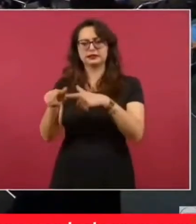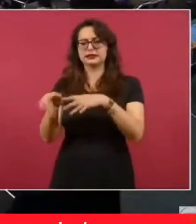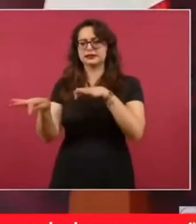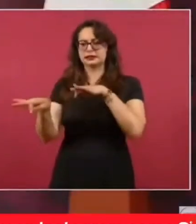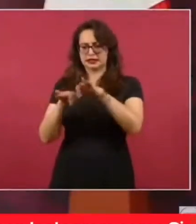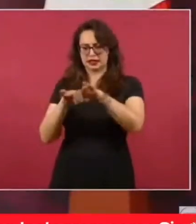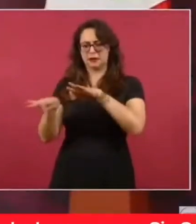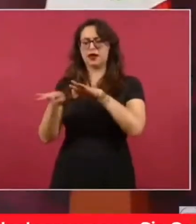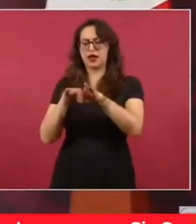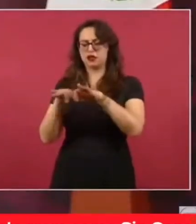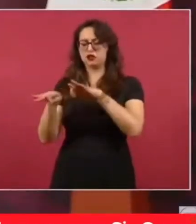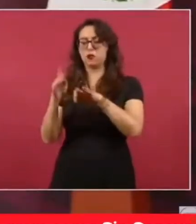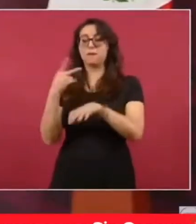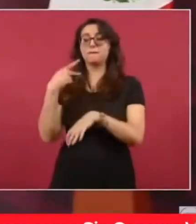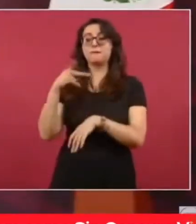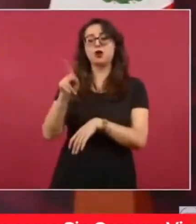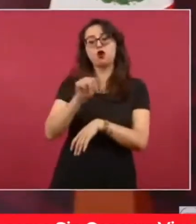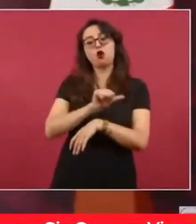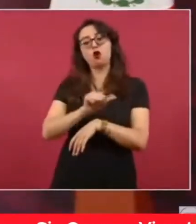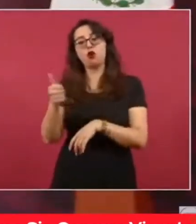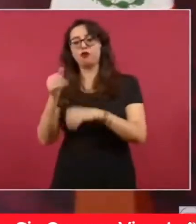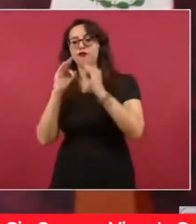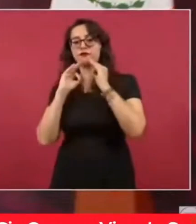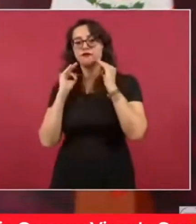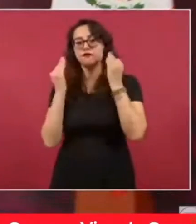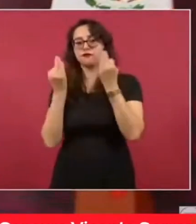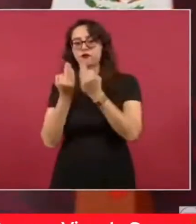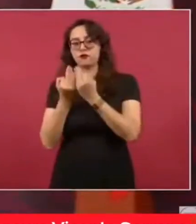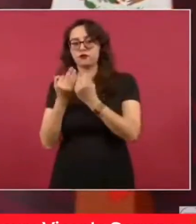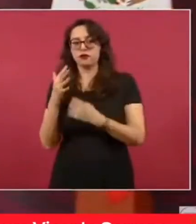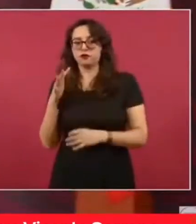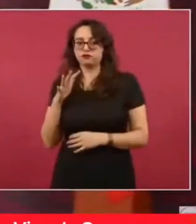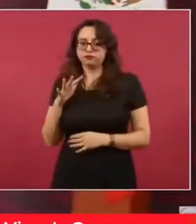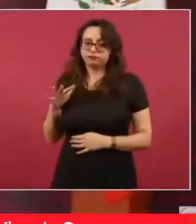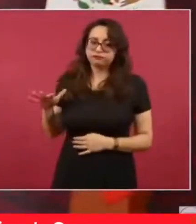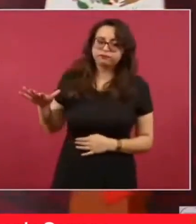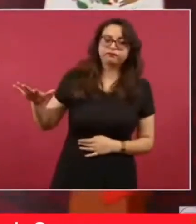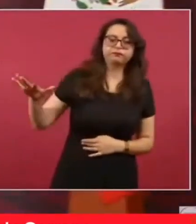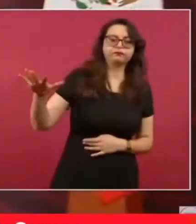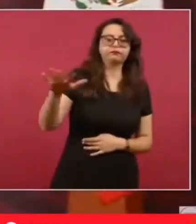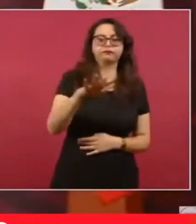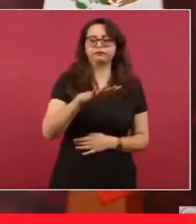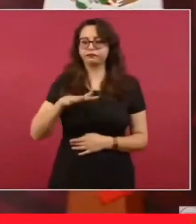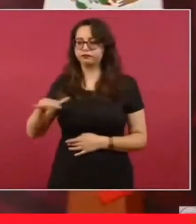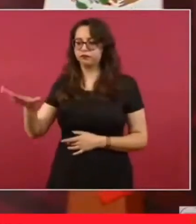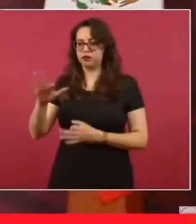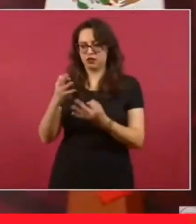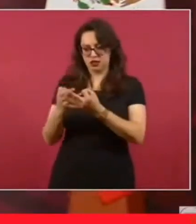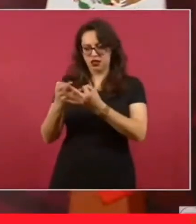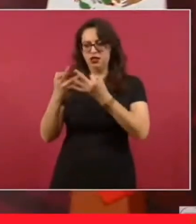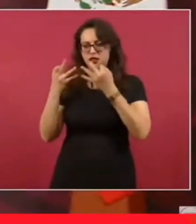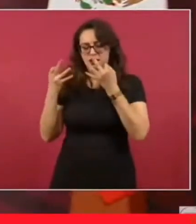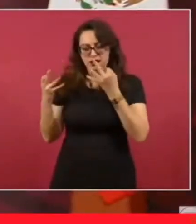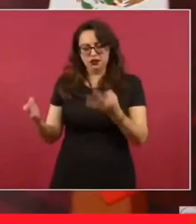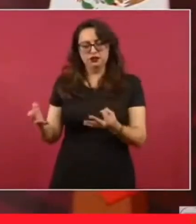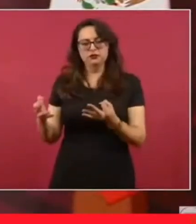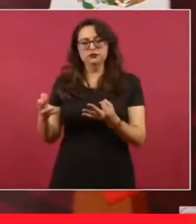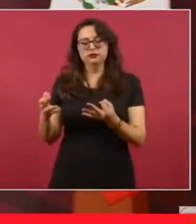ayudamos para que puedan utilizar todos estos terrenos